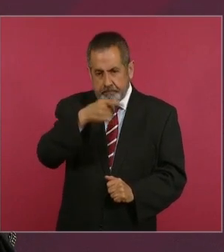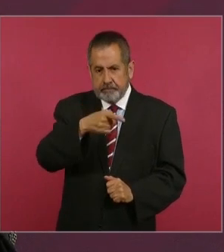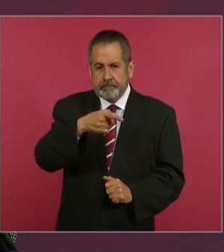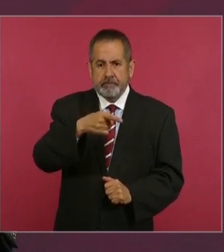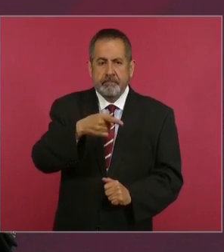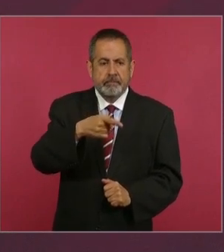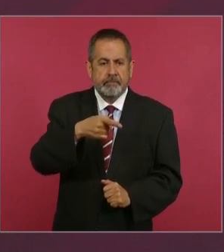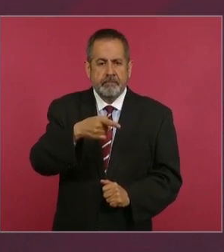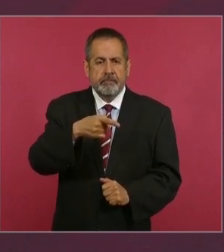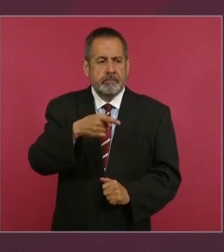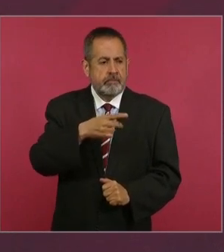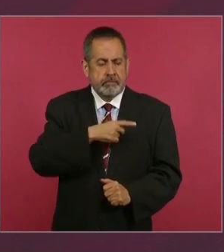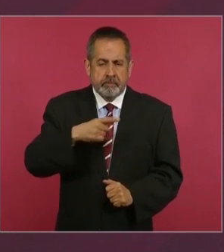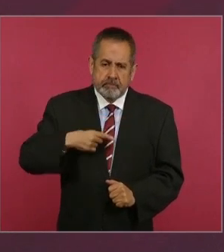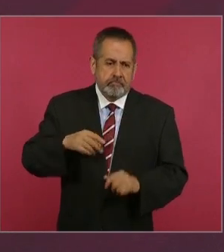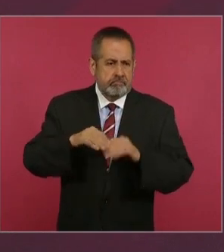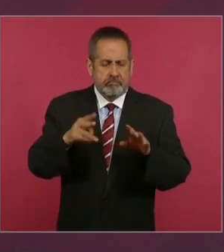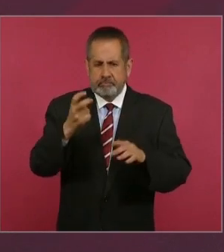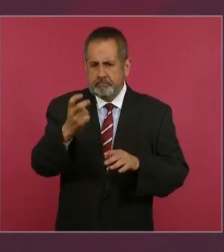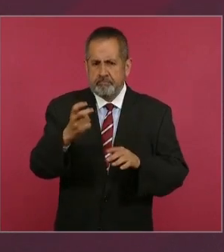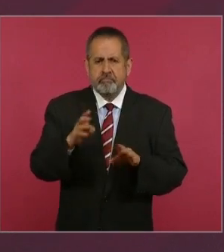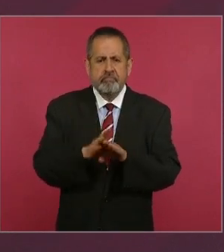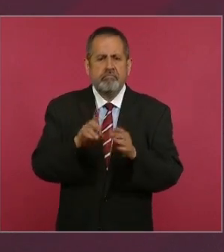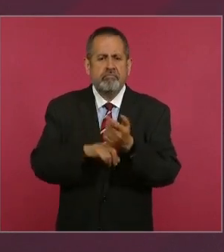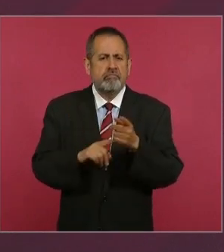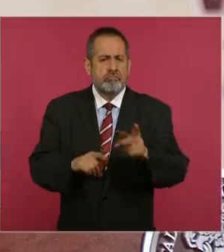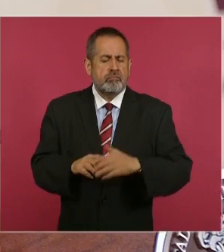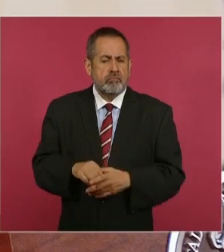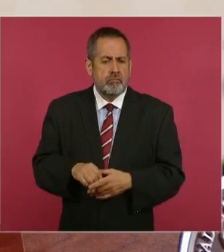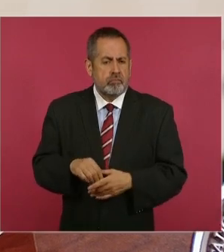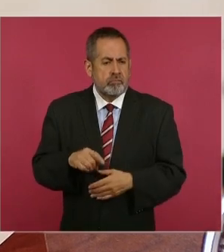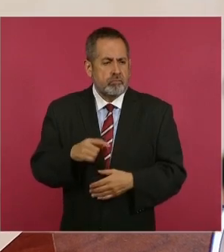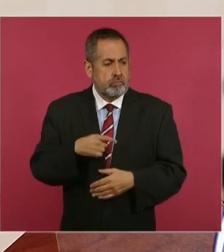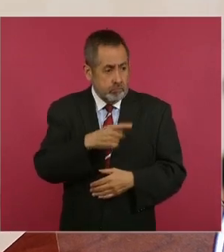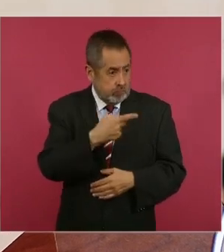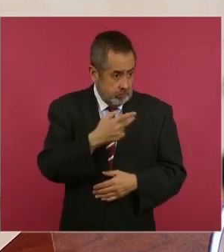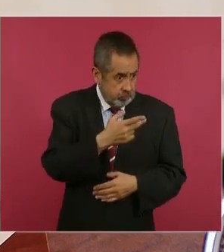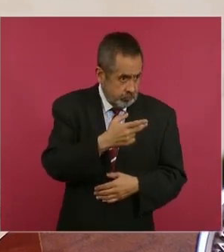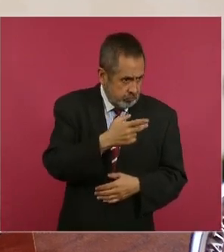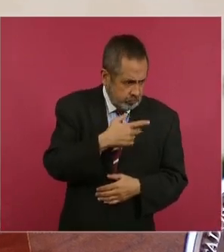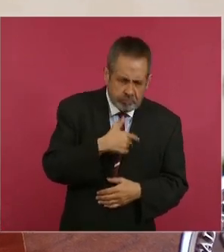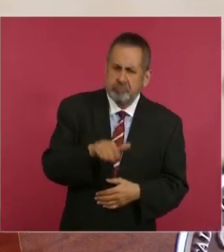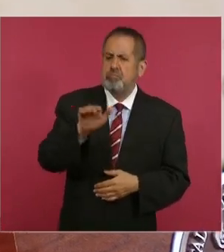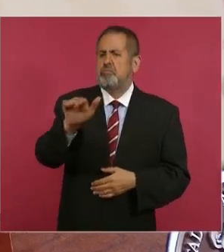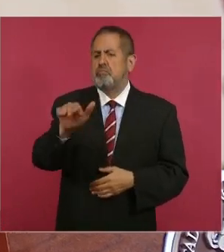debería hacerse de esa manera acudamos a instancias